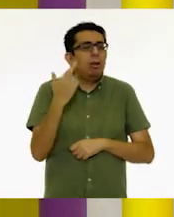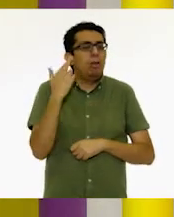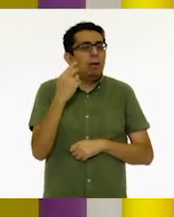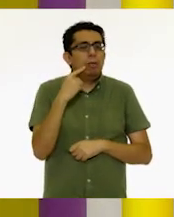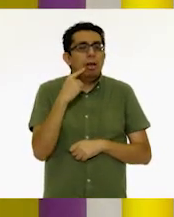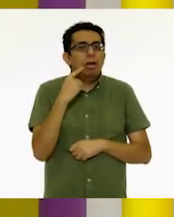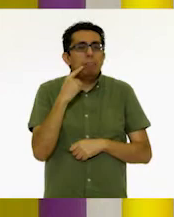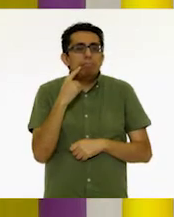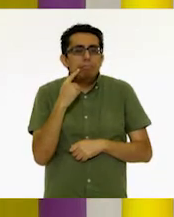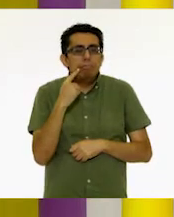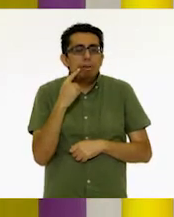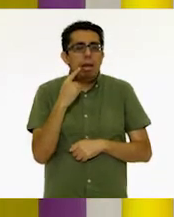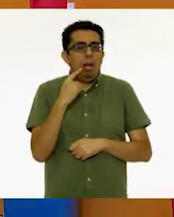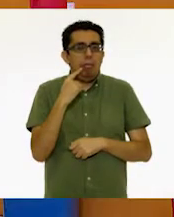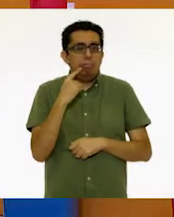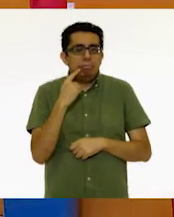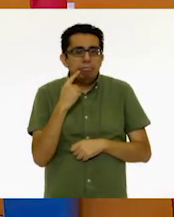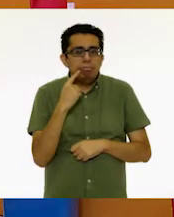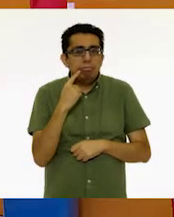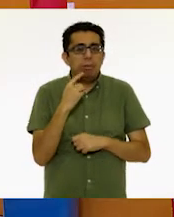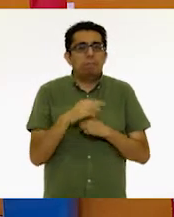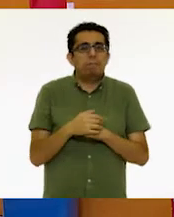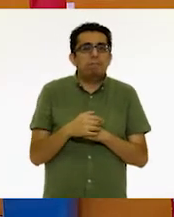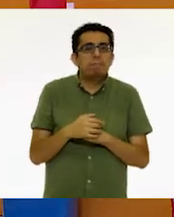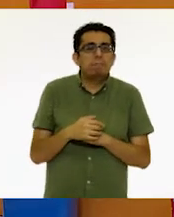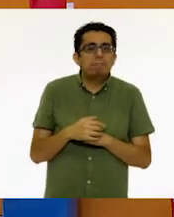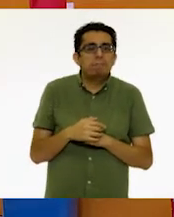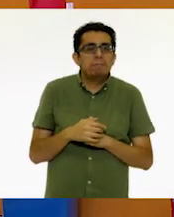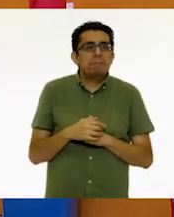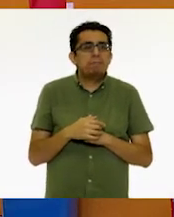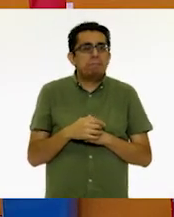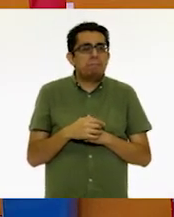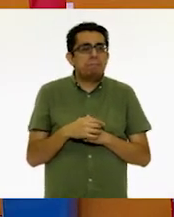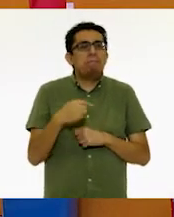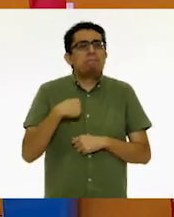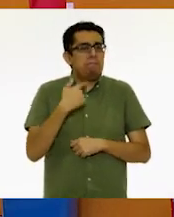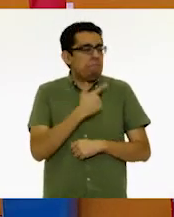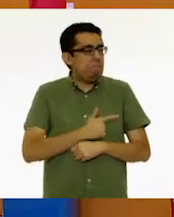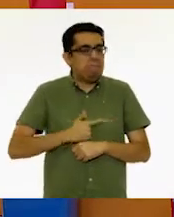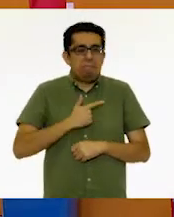ninguno. Ok. ¿Qué tal? Entonces es, me gusta a mí